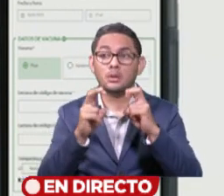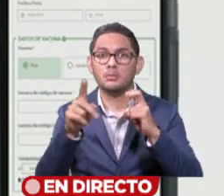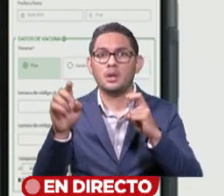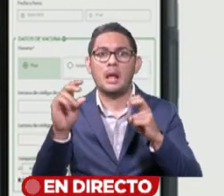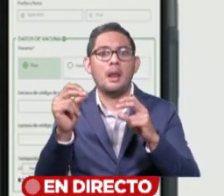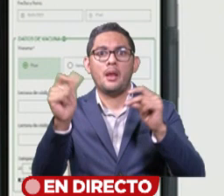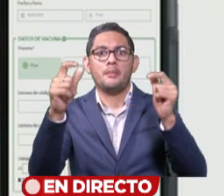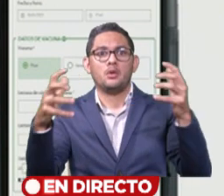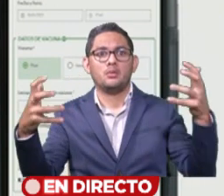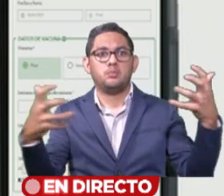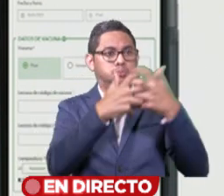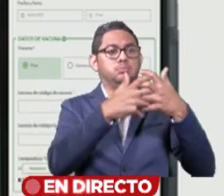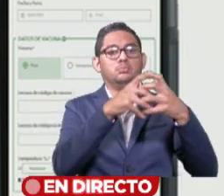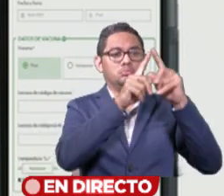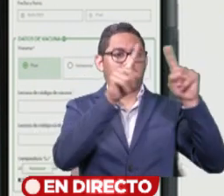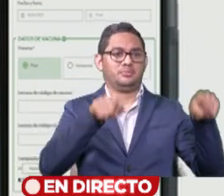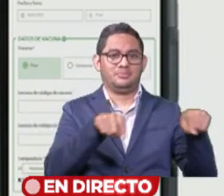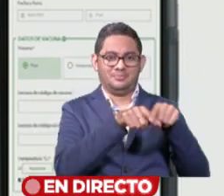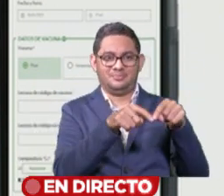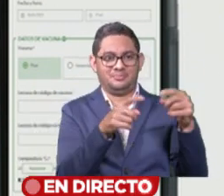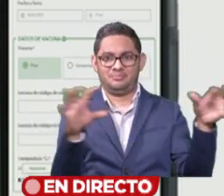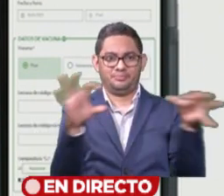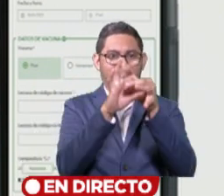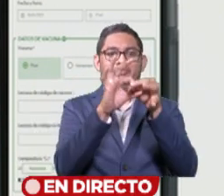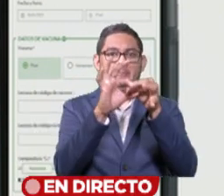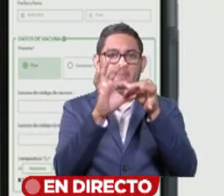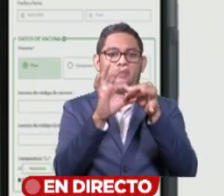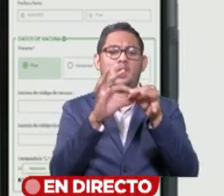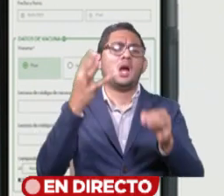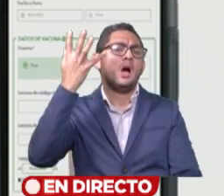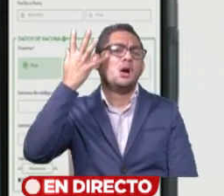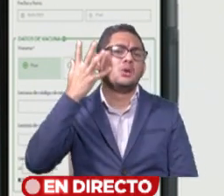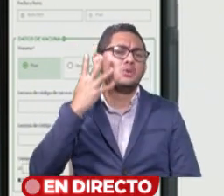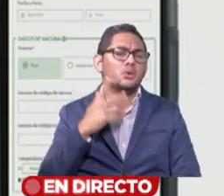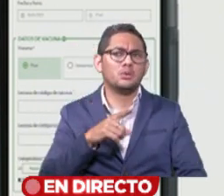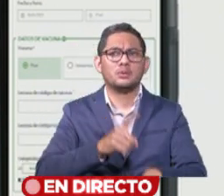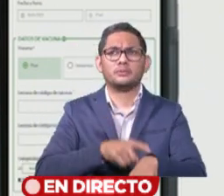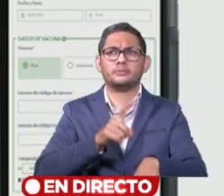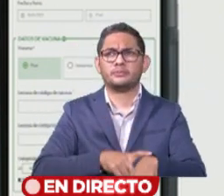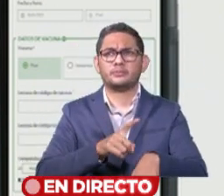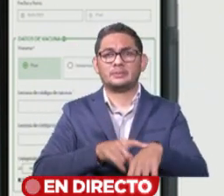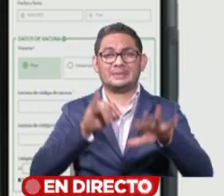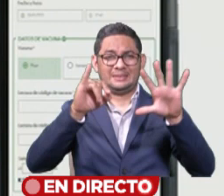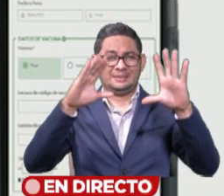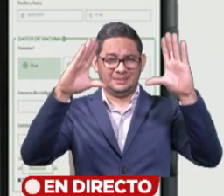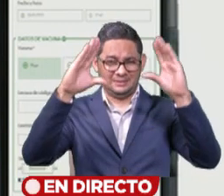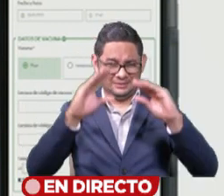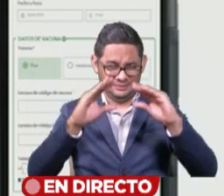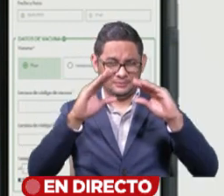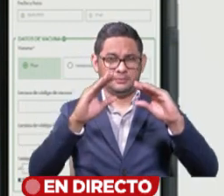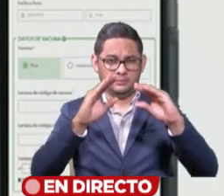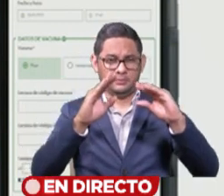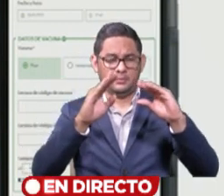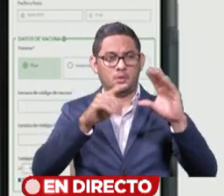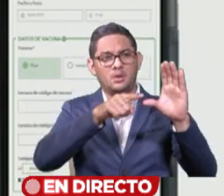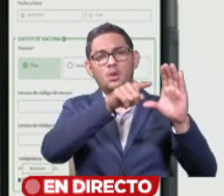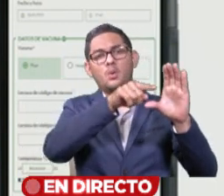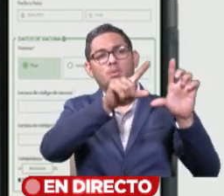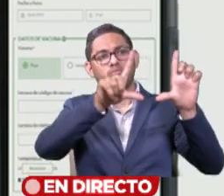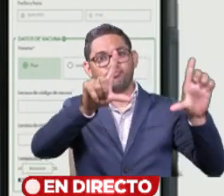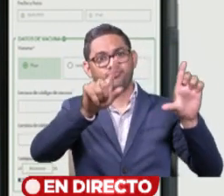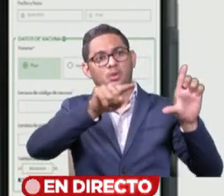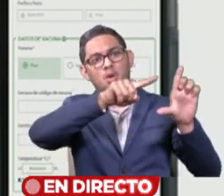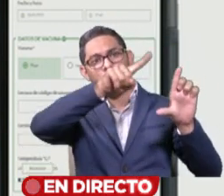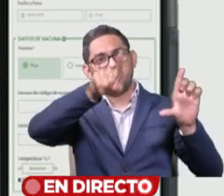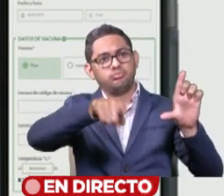actualiza todos los días a las 6 de la tarde, es tiempo real, teniendo la base de datos de todas las personas vacunadas. Si esta persona